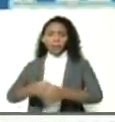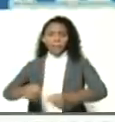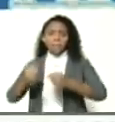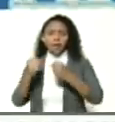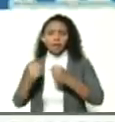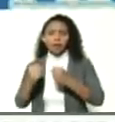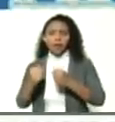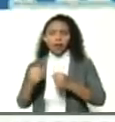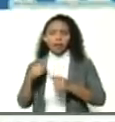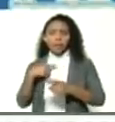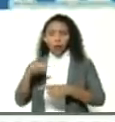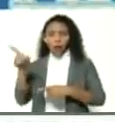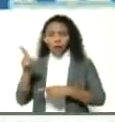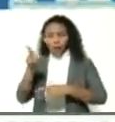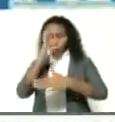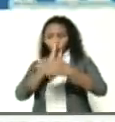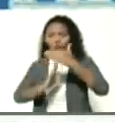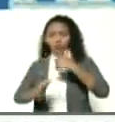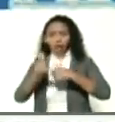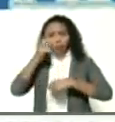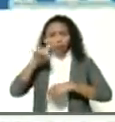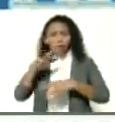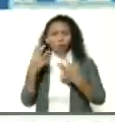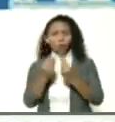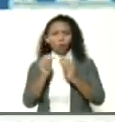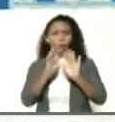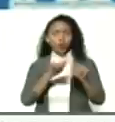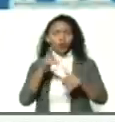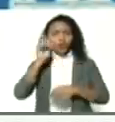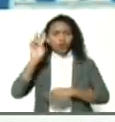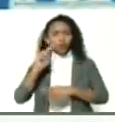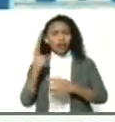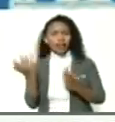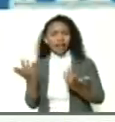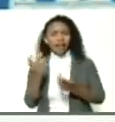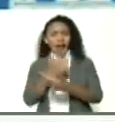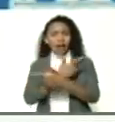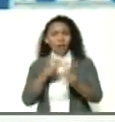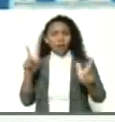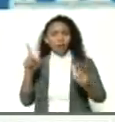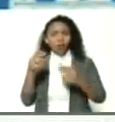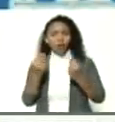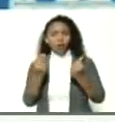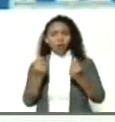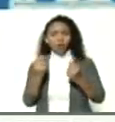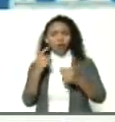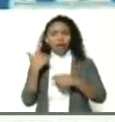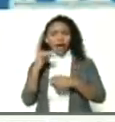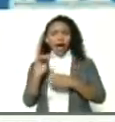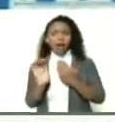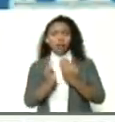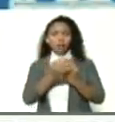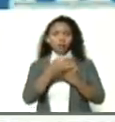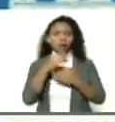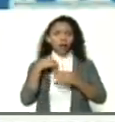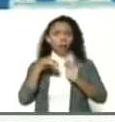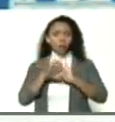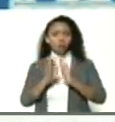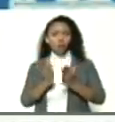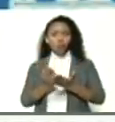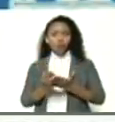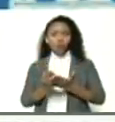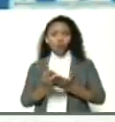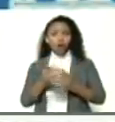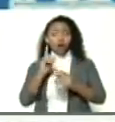es la batalla digna por el pueblo de Venezuela, que es la liberación de los recursos que están secuestrados en el mundo y